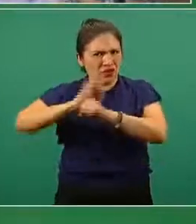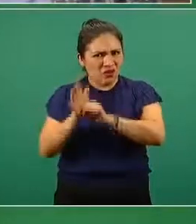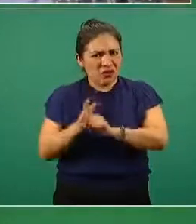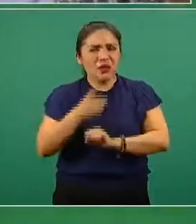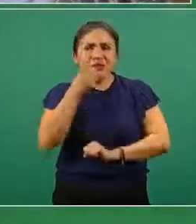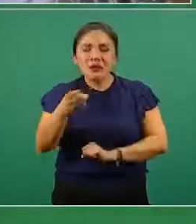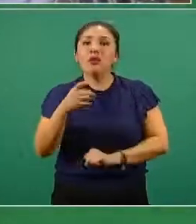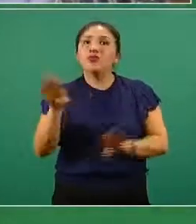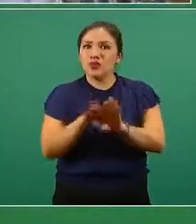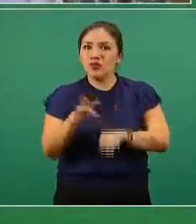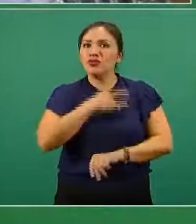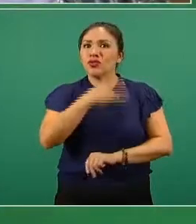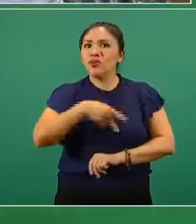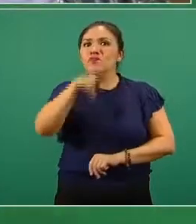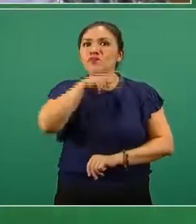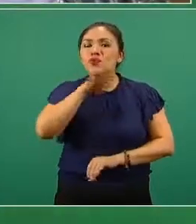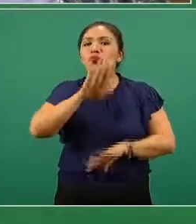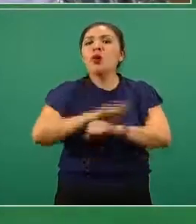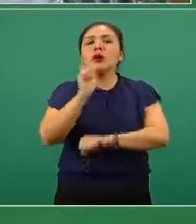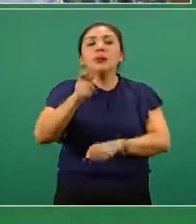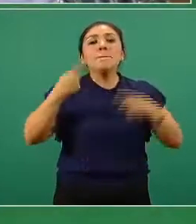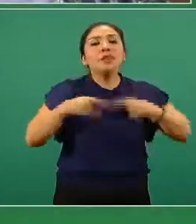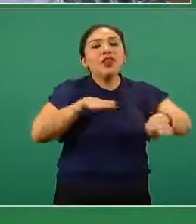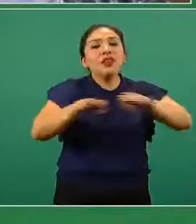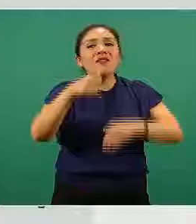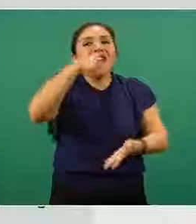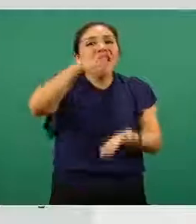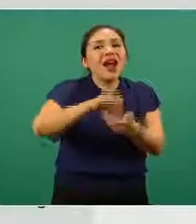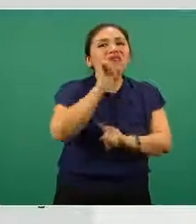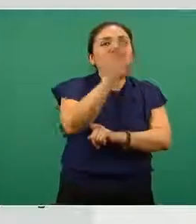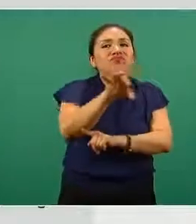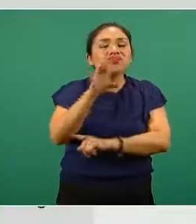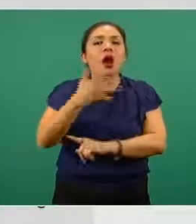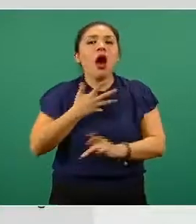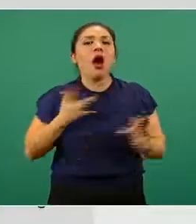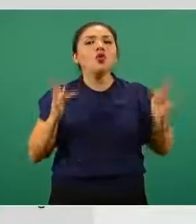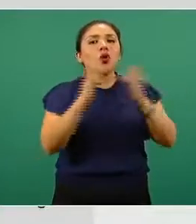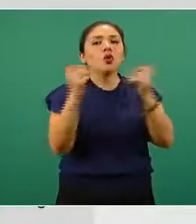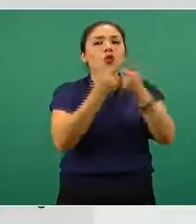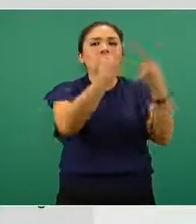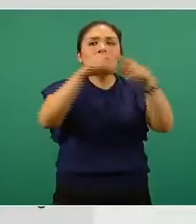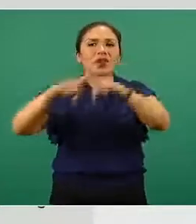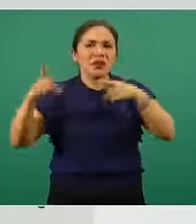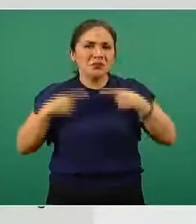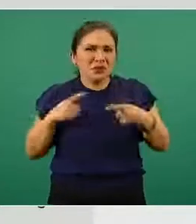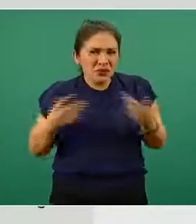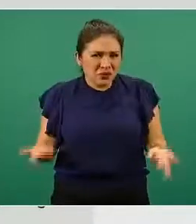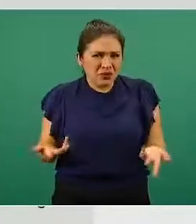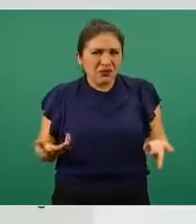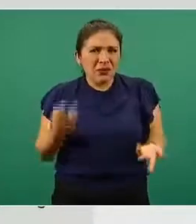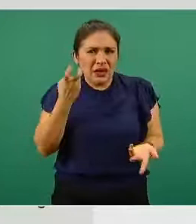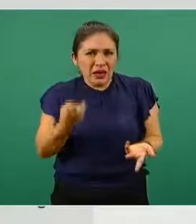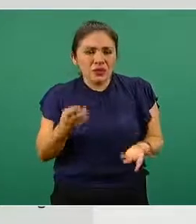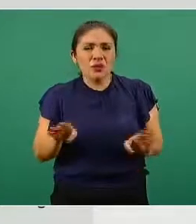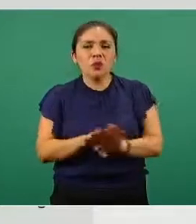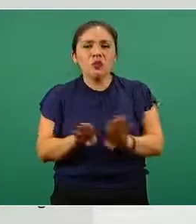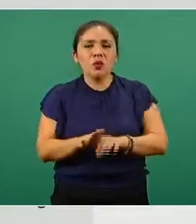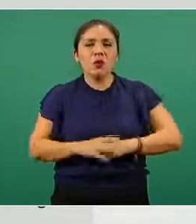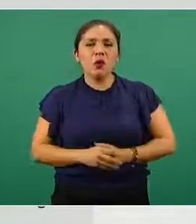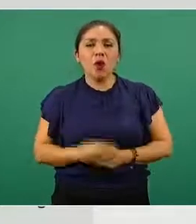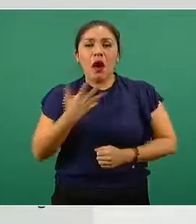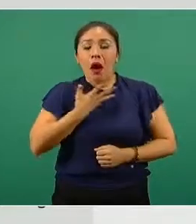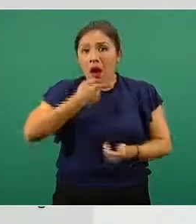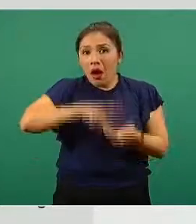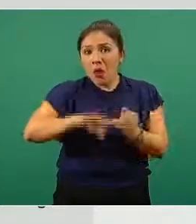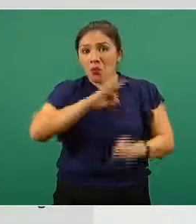tienen contacto con distintas personas. Entonces, pues preguntan qué podría significar esto, si podría haber un